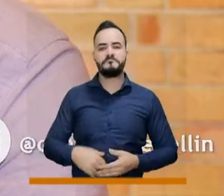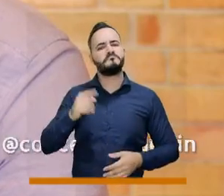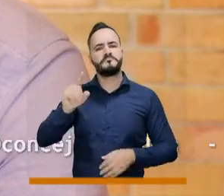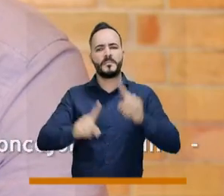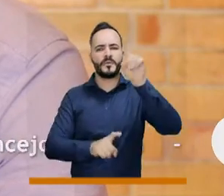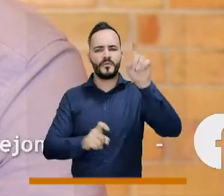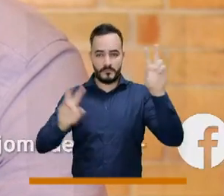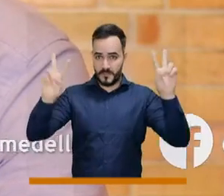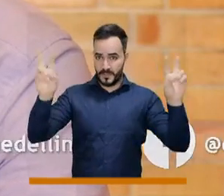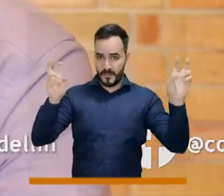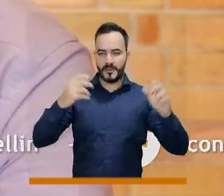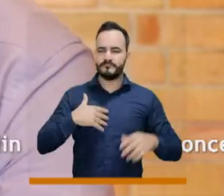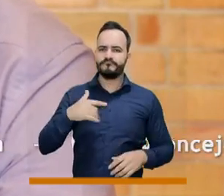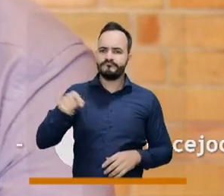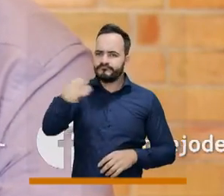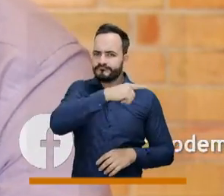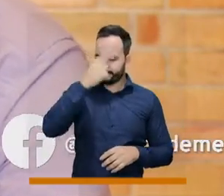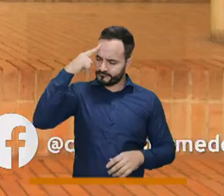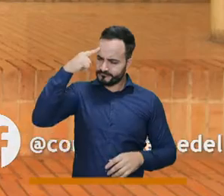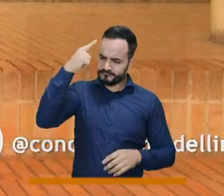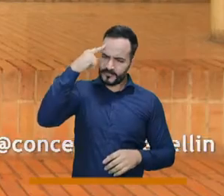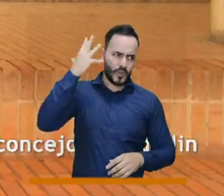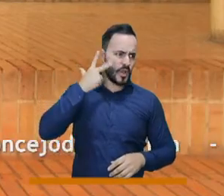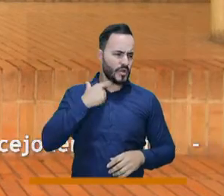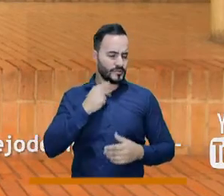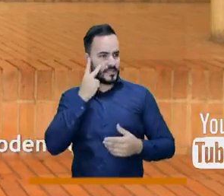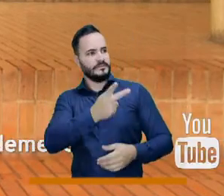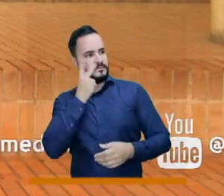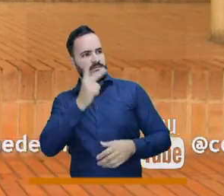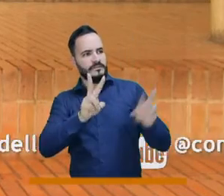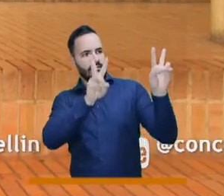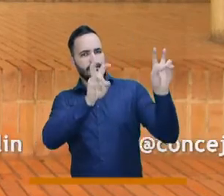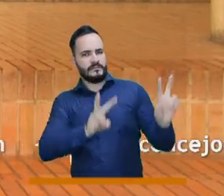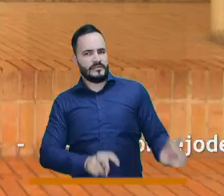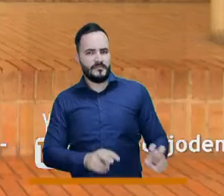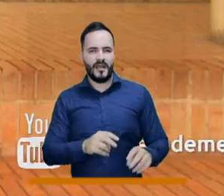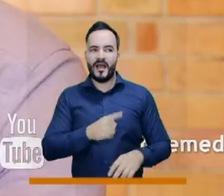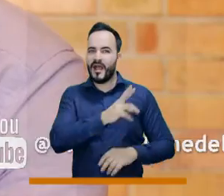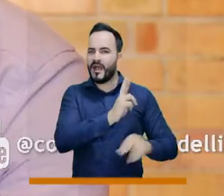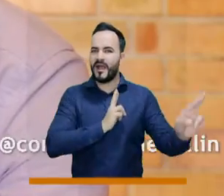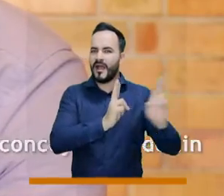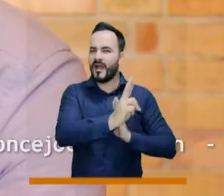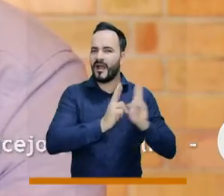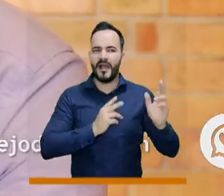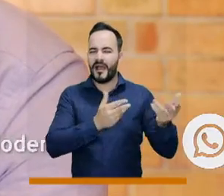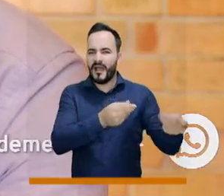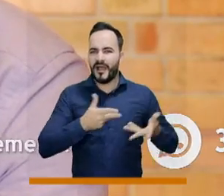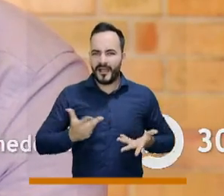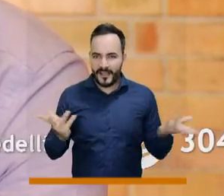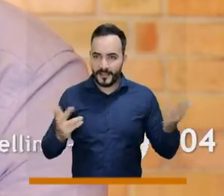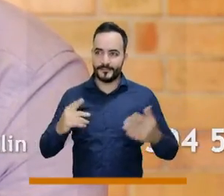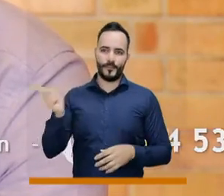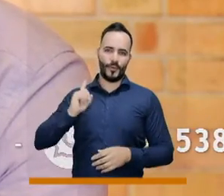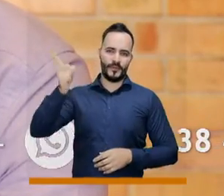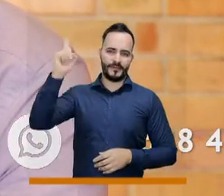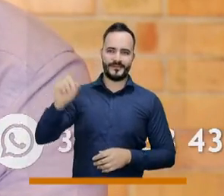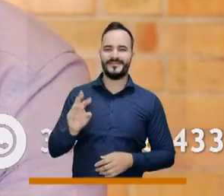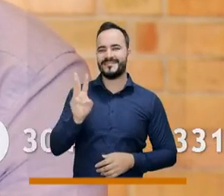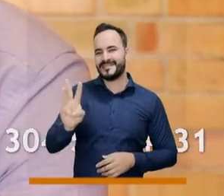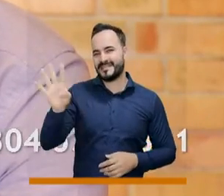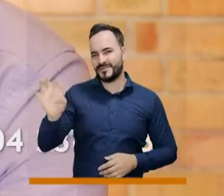está reflexionando en su vida recientemente? Nuestra encuesta, que está en Twitter, dice que política, el 39% de